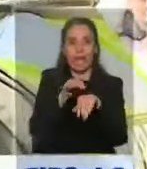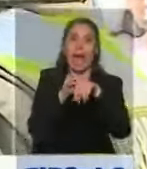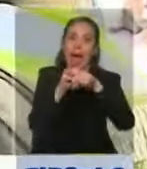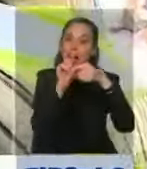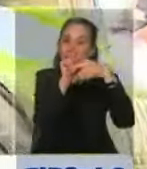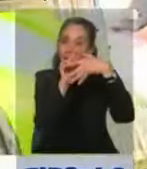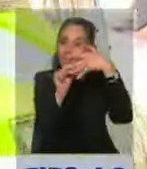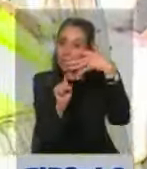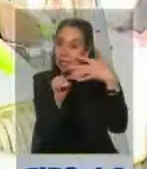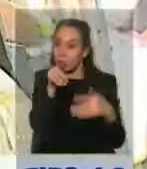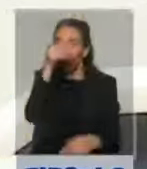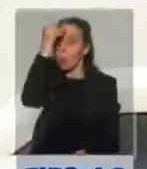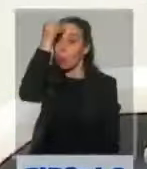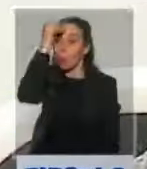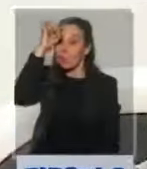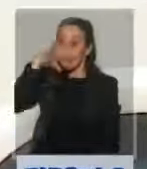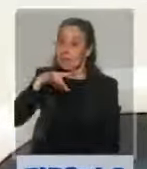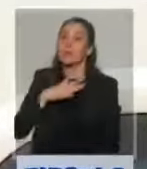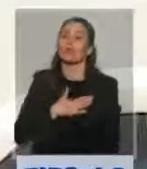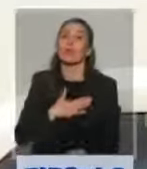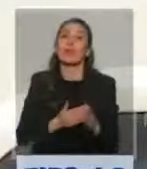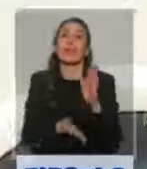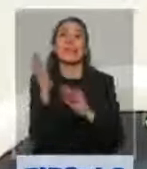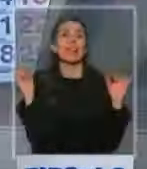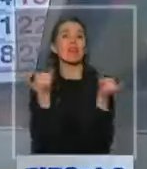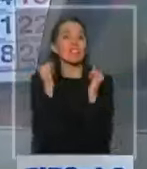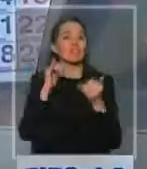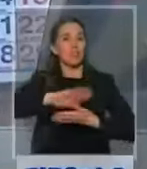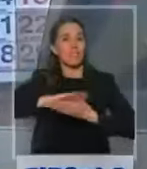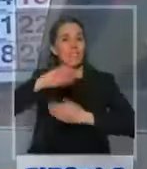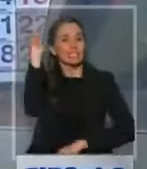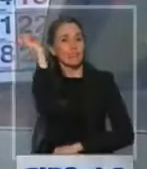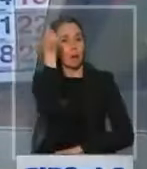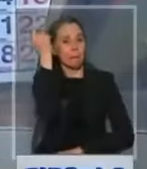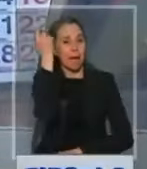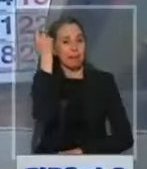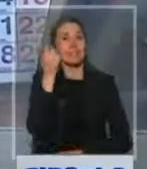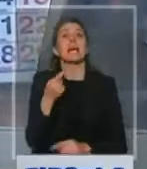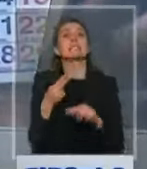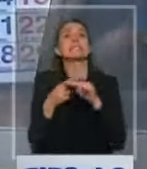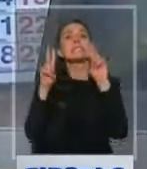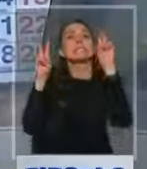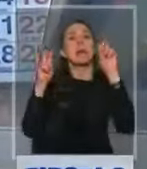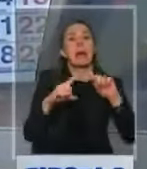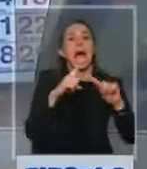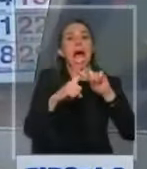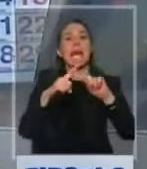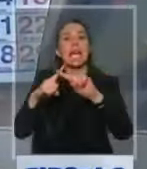recomendaciones que debe tomar si quiere disfrutar de estas fiestas patrias XXL.